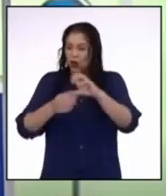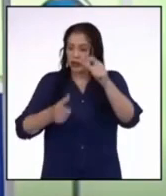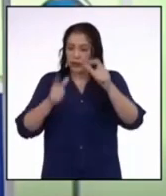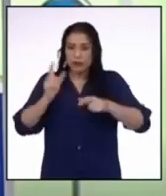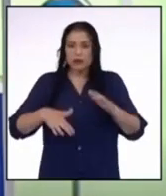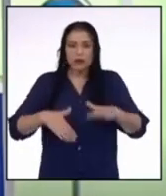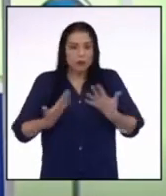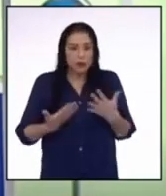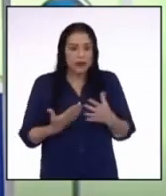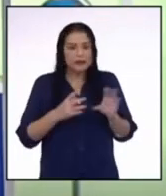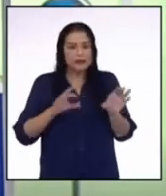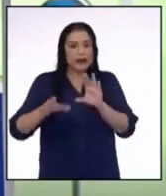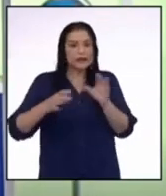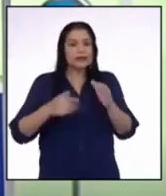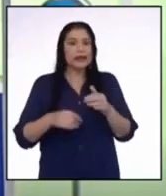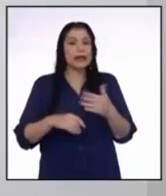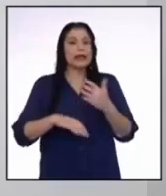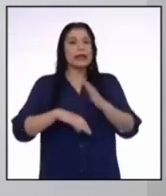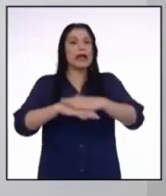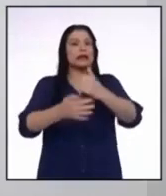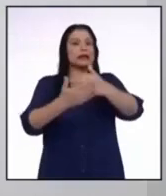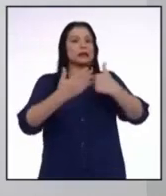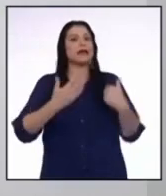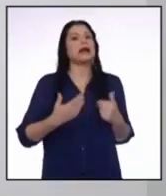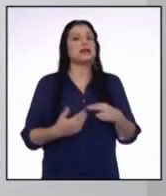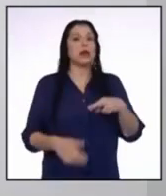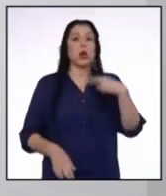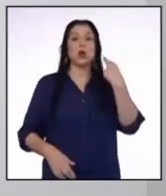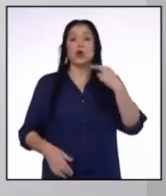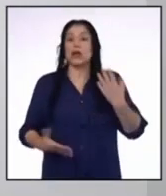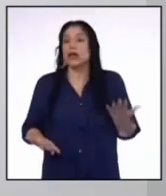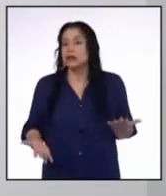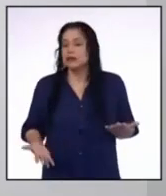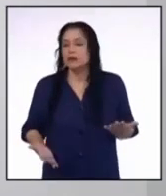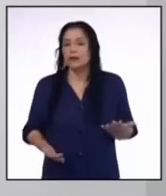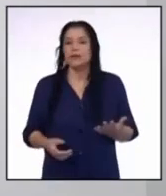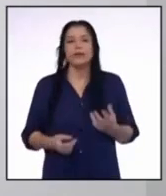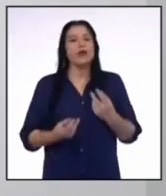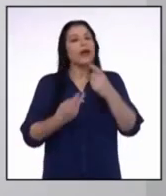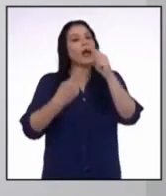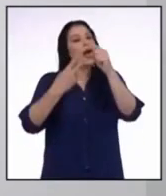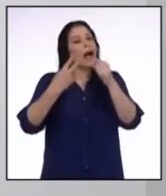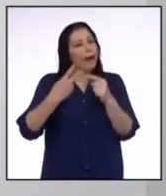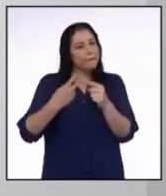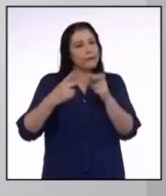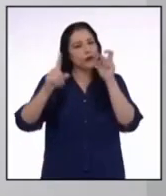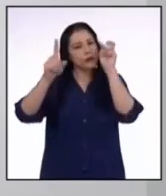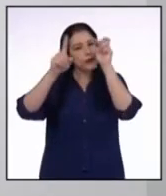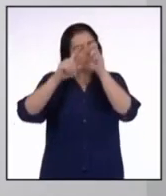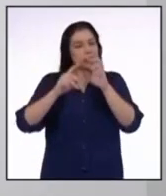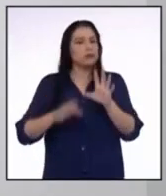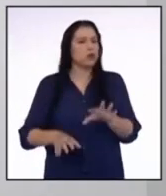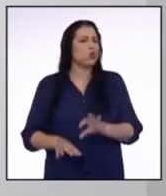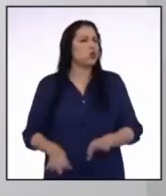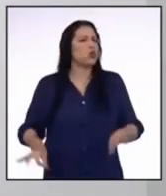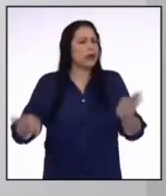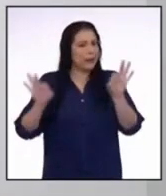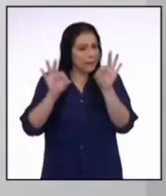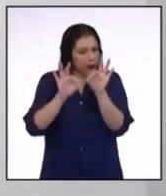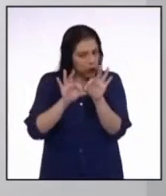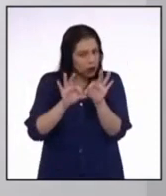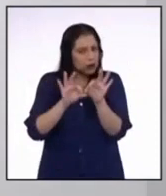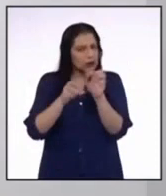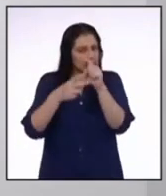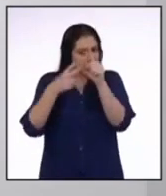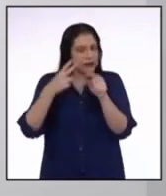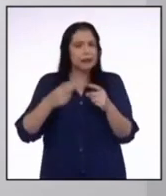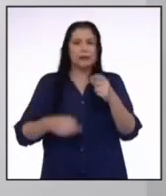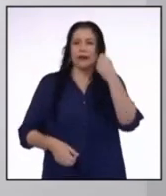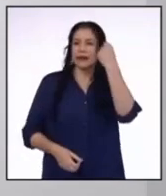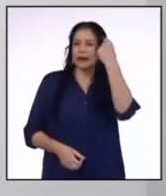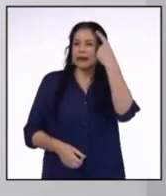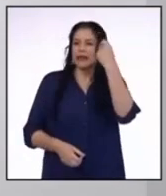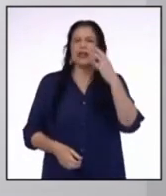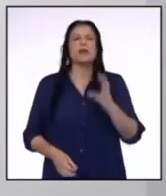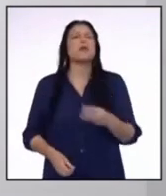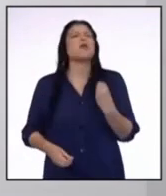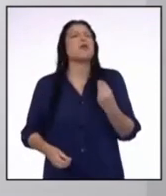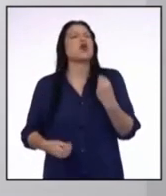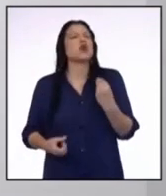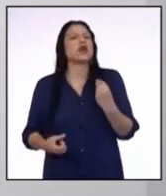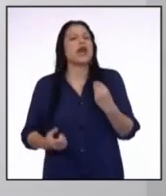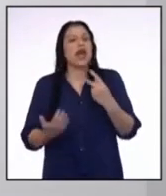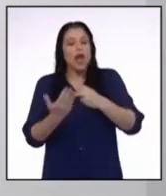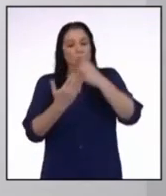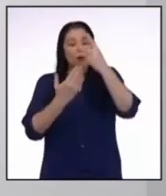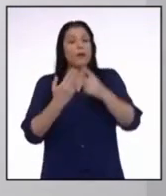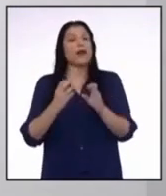actuar anticipadamente ante un riesgo. Exacto. Ambos principios son muy importantes para entender por qué